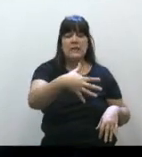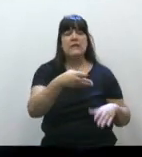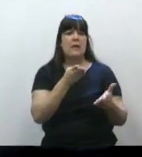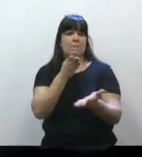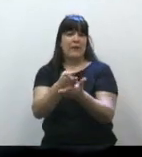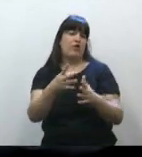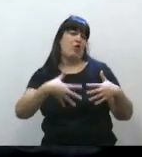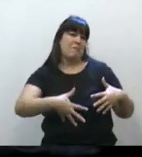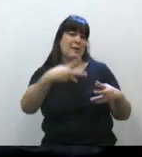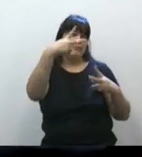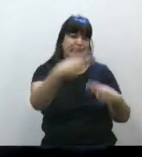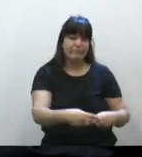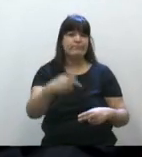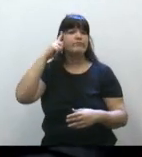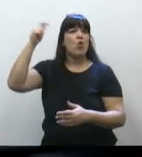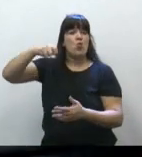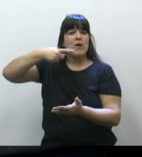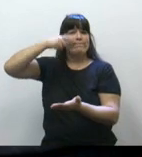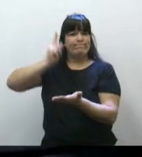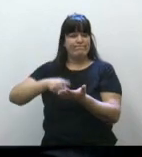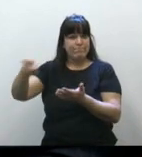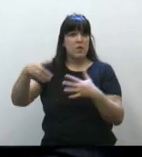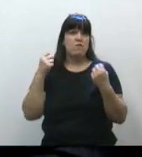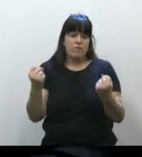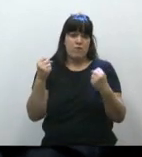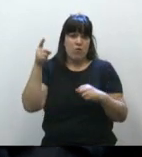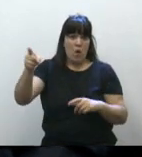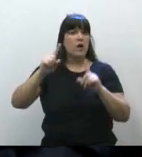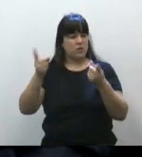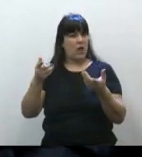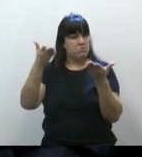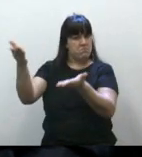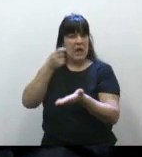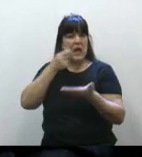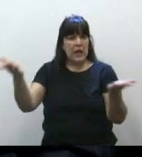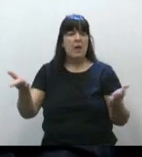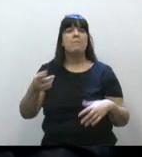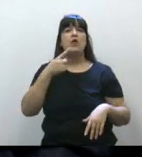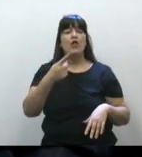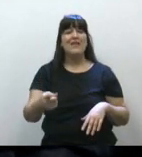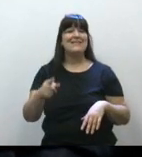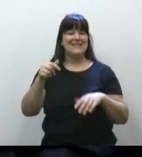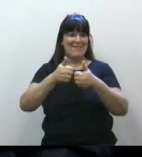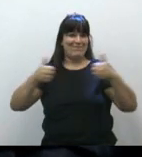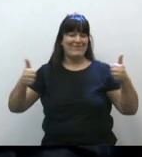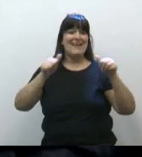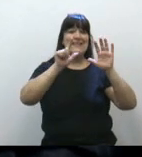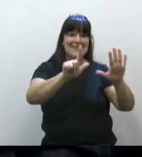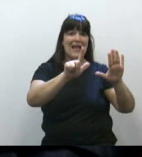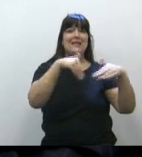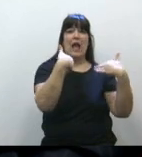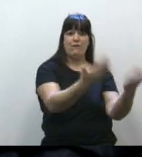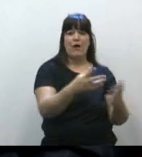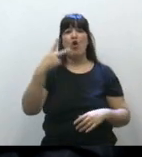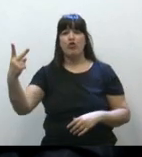el embarazo y la corte suprema en un fallo también contundente ejemplar definido 7 a 2 a favor de la mujer de